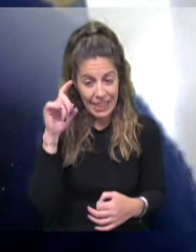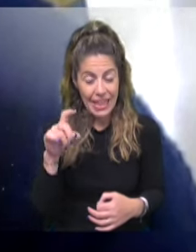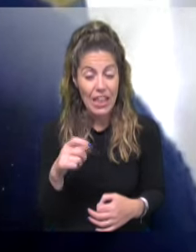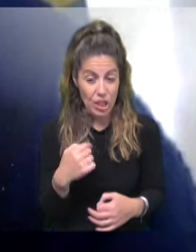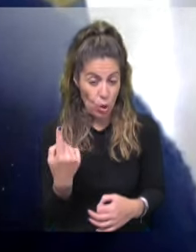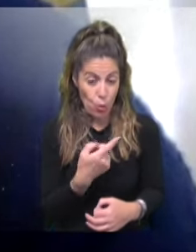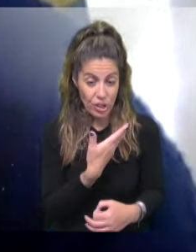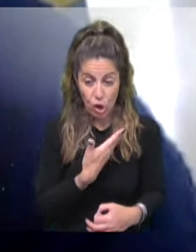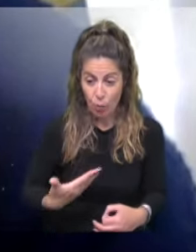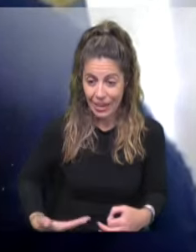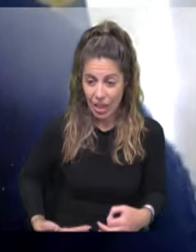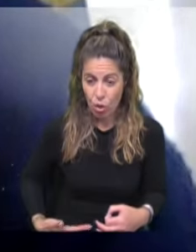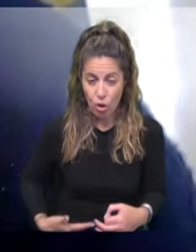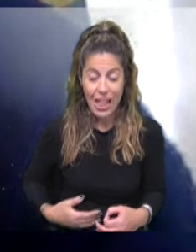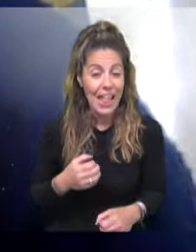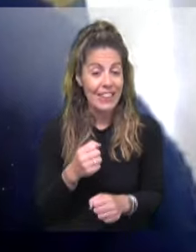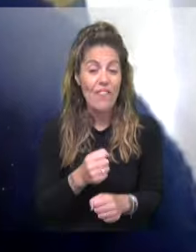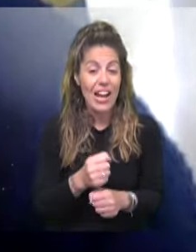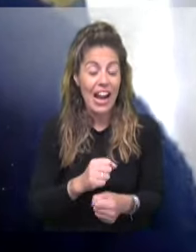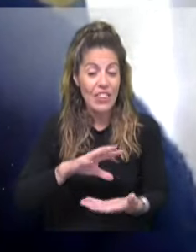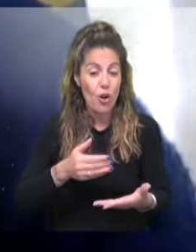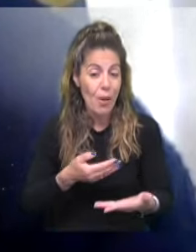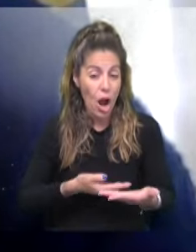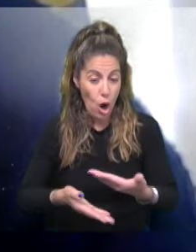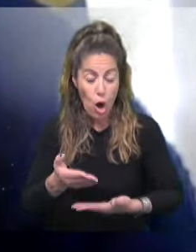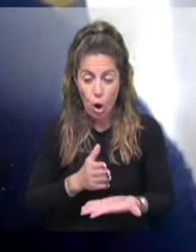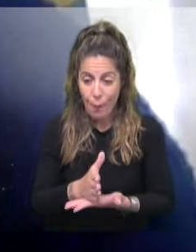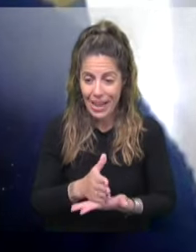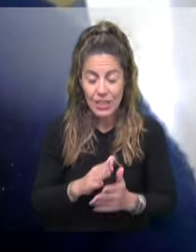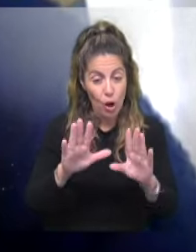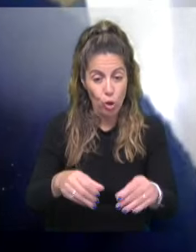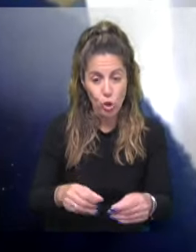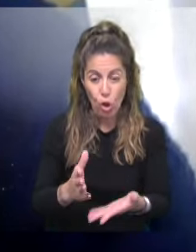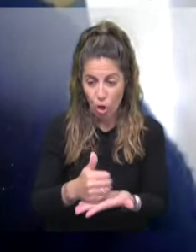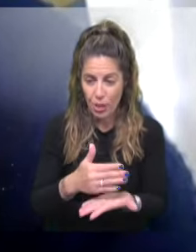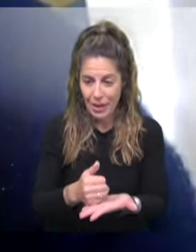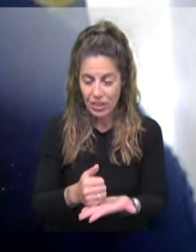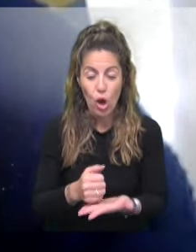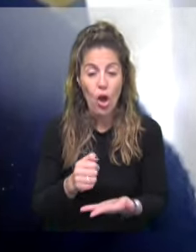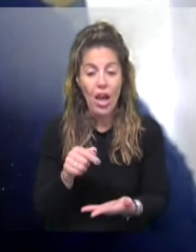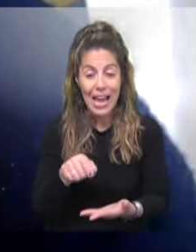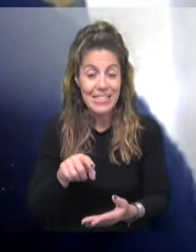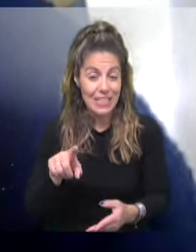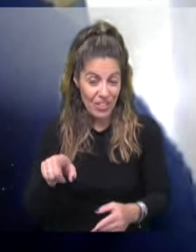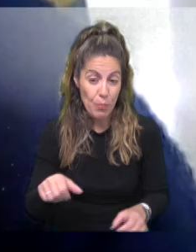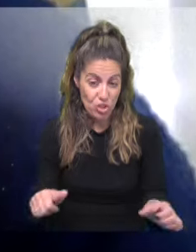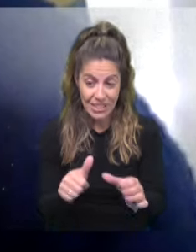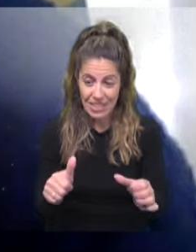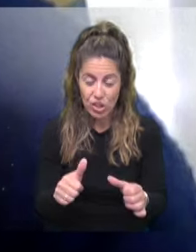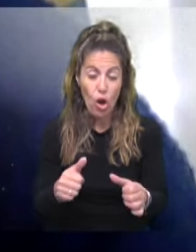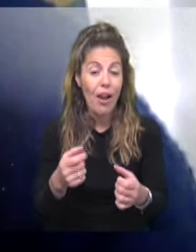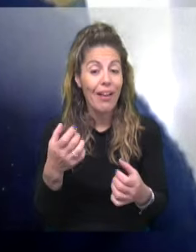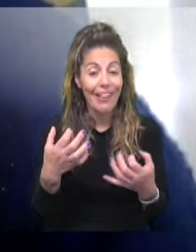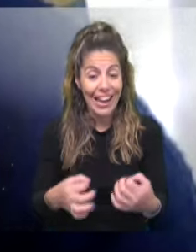de Axel que es trabajar de manera cooperativa con todas las provincias este y así venimos haciendo con realidades